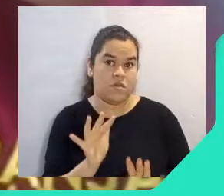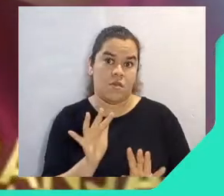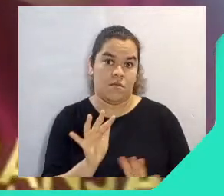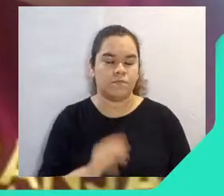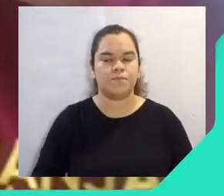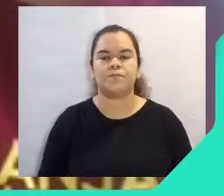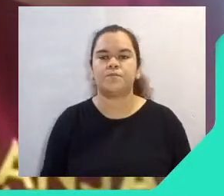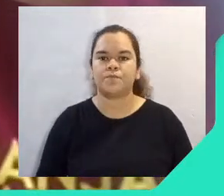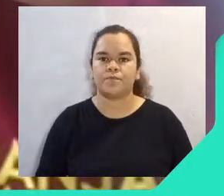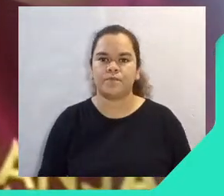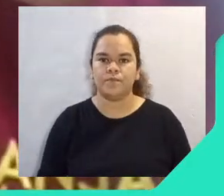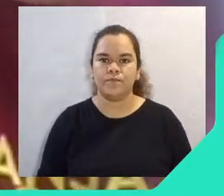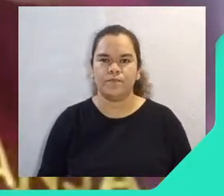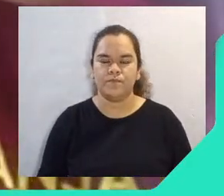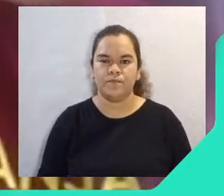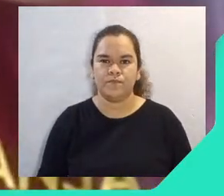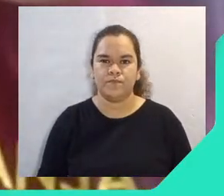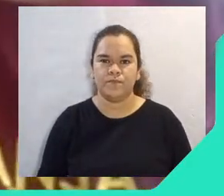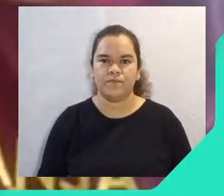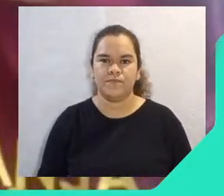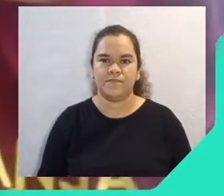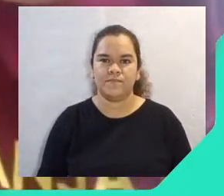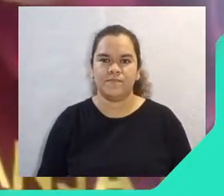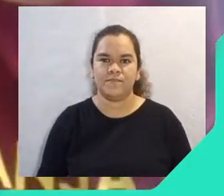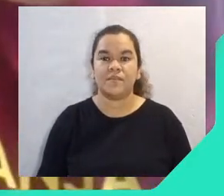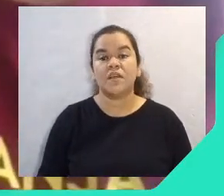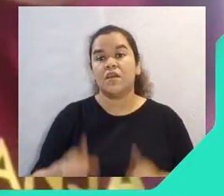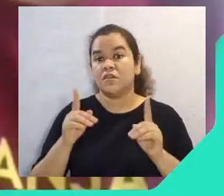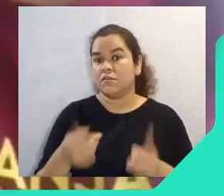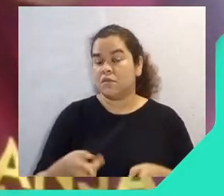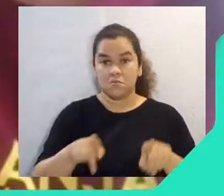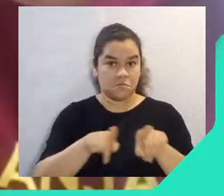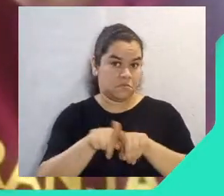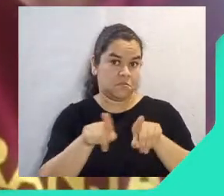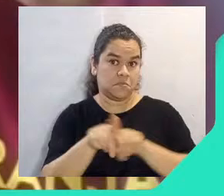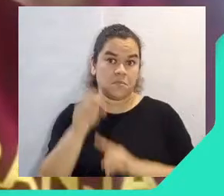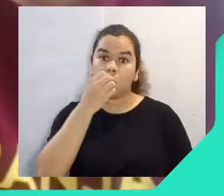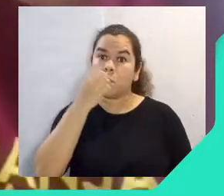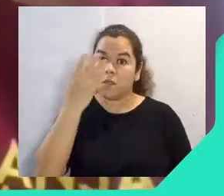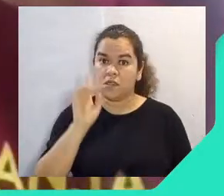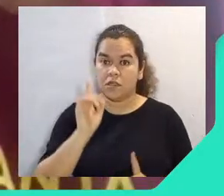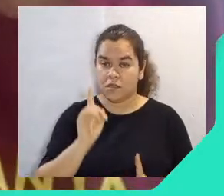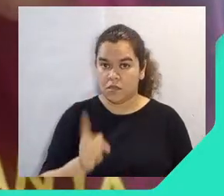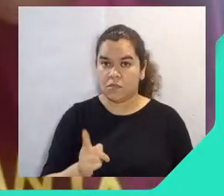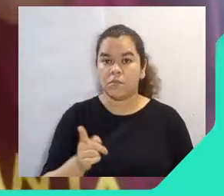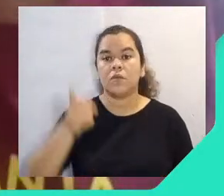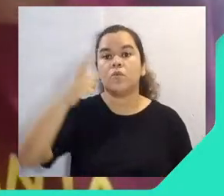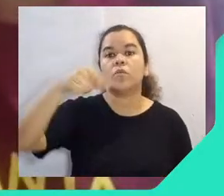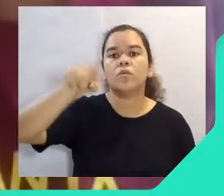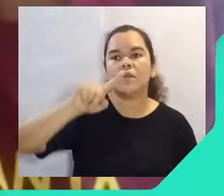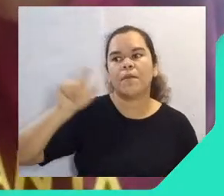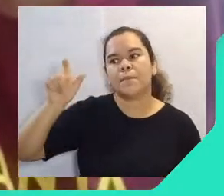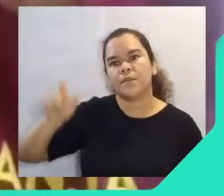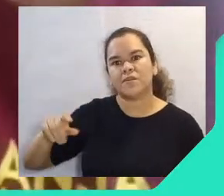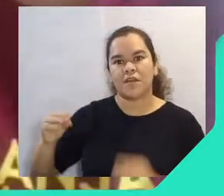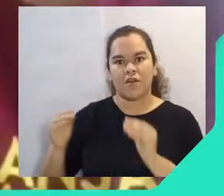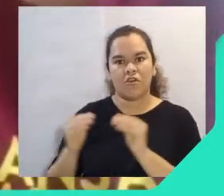Algo muy importante para todos, para cualquier carrera, creo que se aplica a esto, es traten de encontrar un buen compañero de